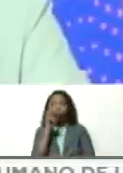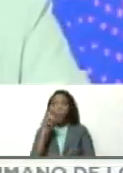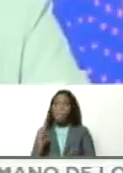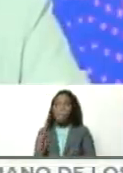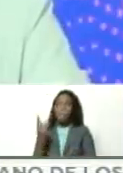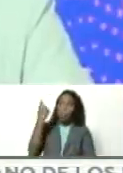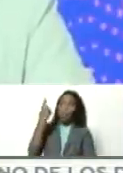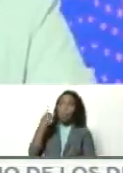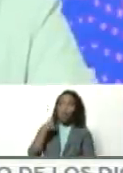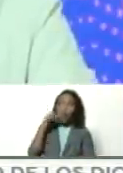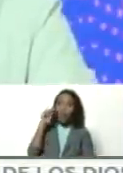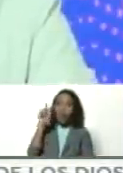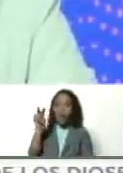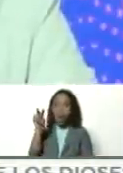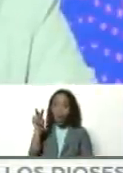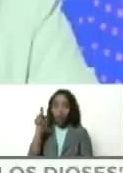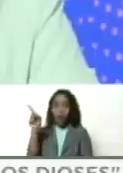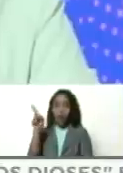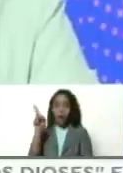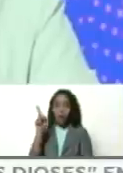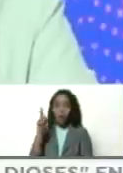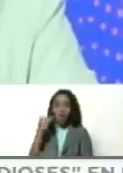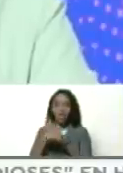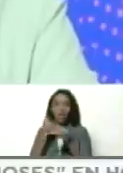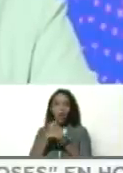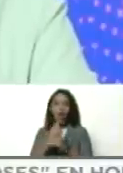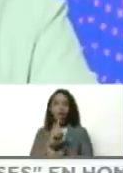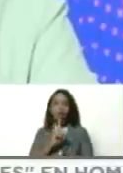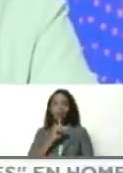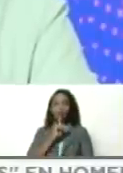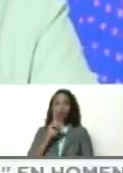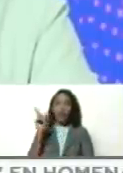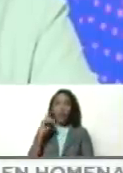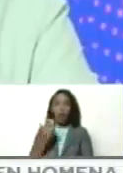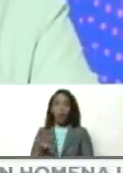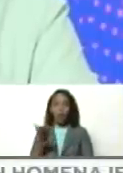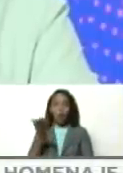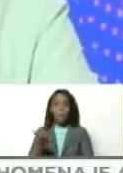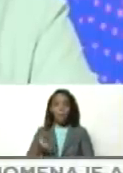veía. Ellos eran míticos para nosotros.